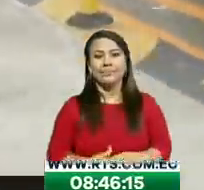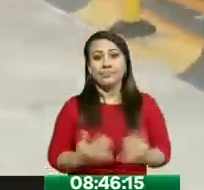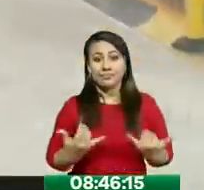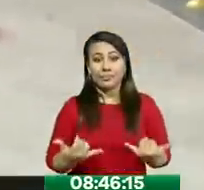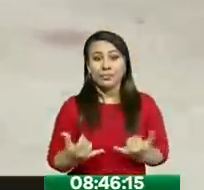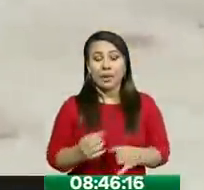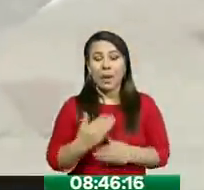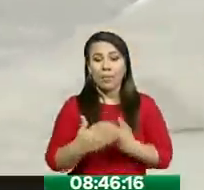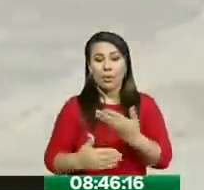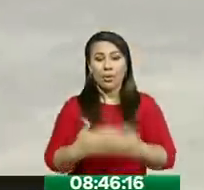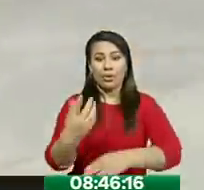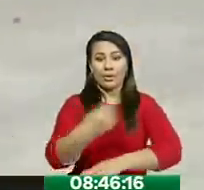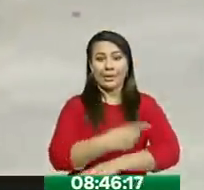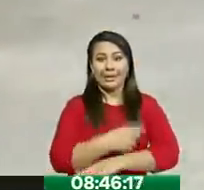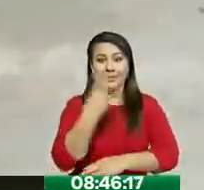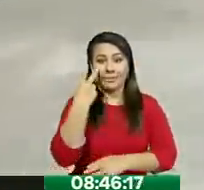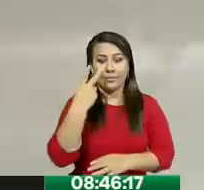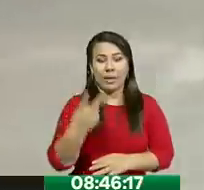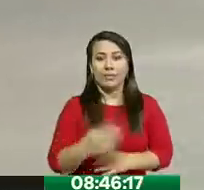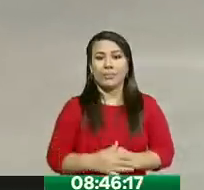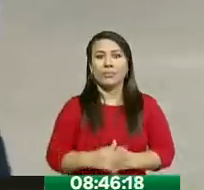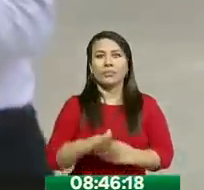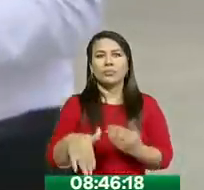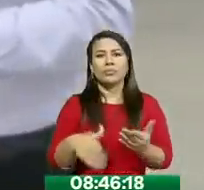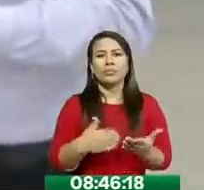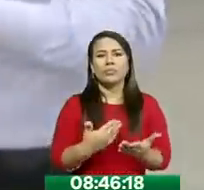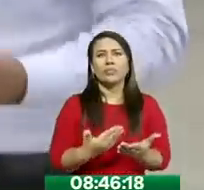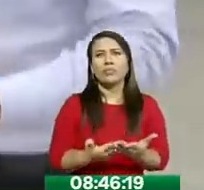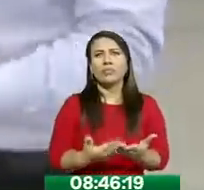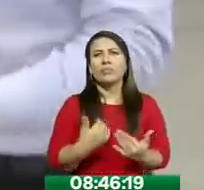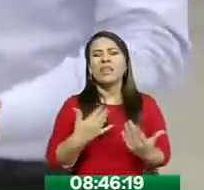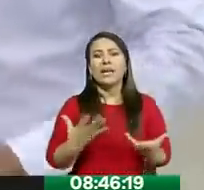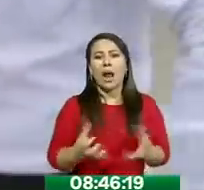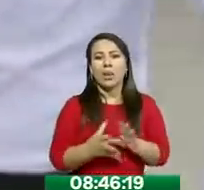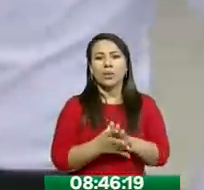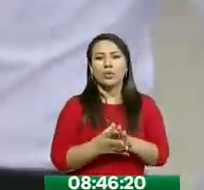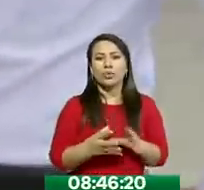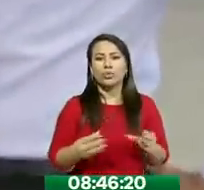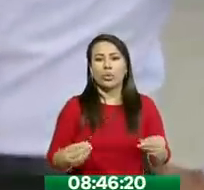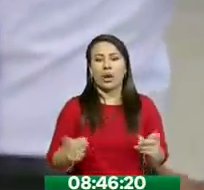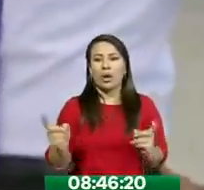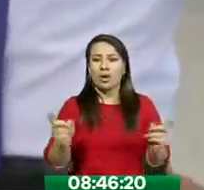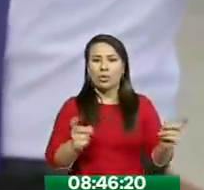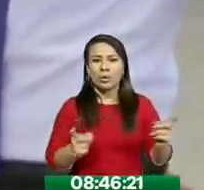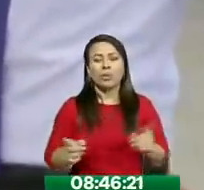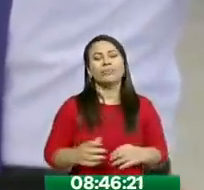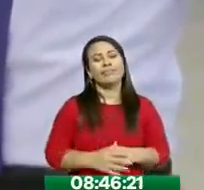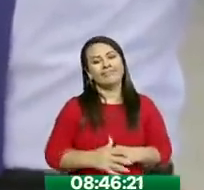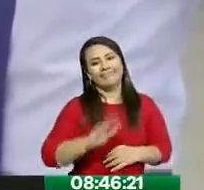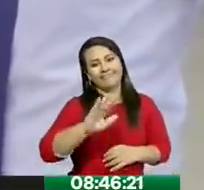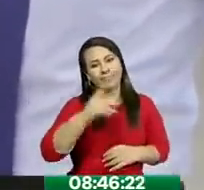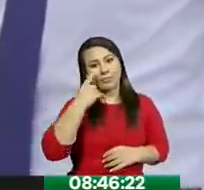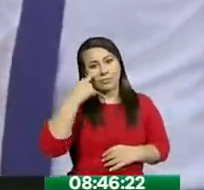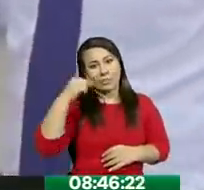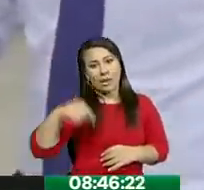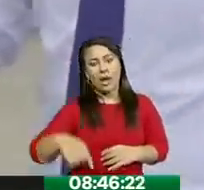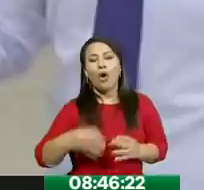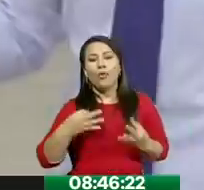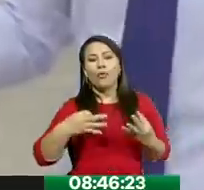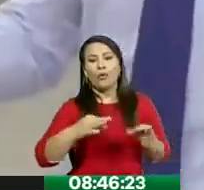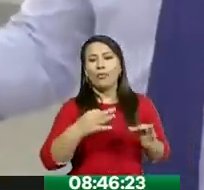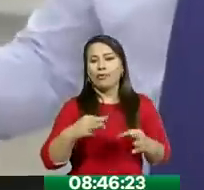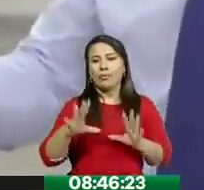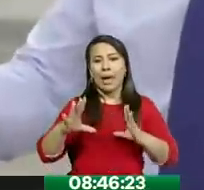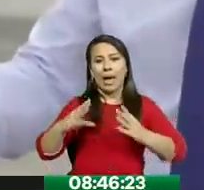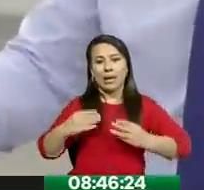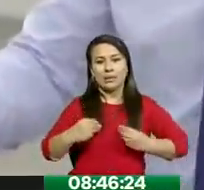de gran escala, previsto en el artículo 220 del Código Orgánico Integral Penal, de una pena de 10 a 13 años. Además, como parte del